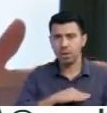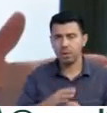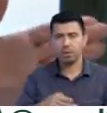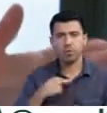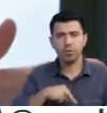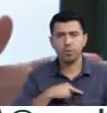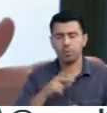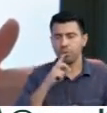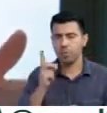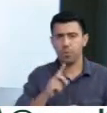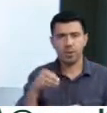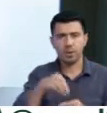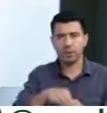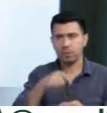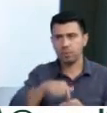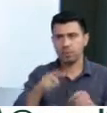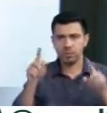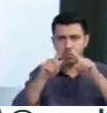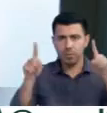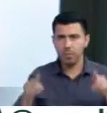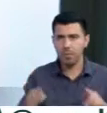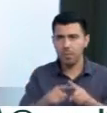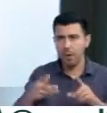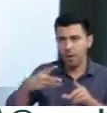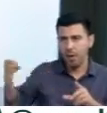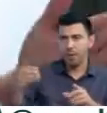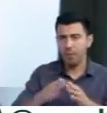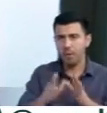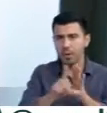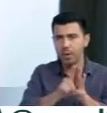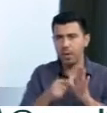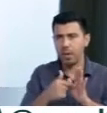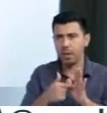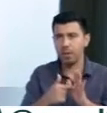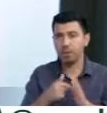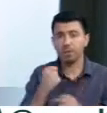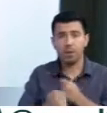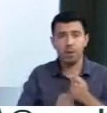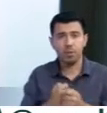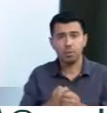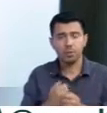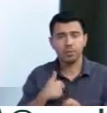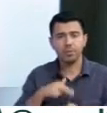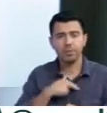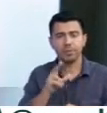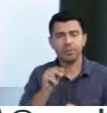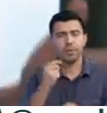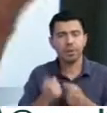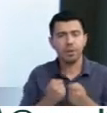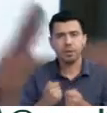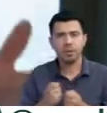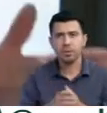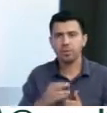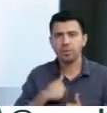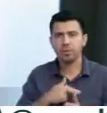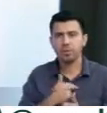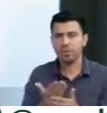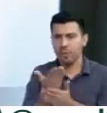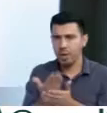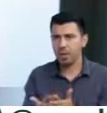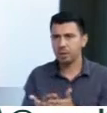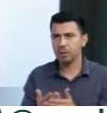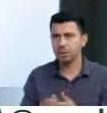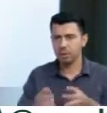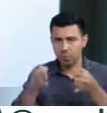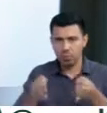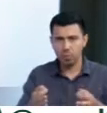fuera de lo que es el marco legal. Nosotros no le estamos diciendo que estamos negociando. No, señor, no estamos negociando. Nosotros le estamos exigiendo que